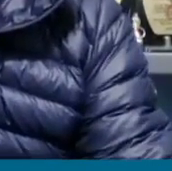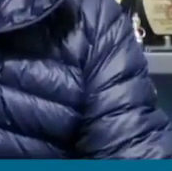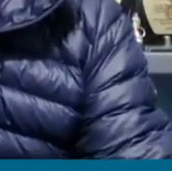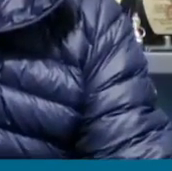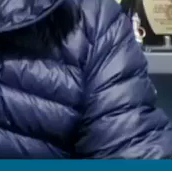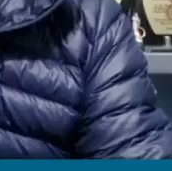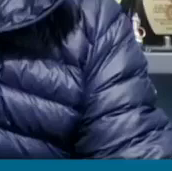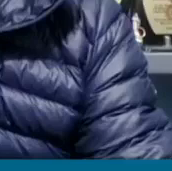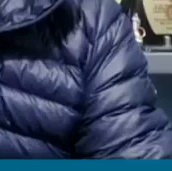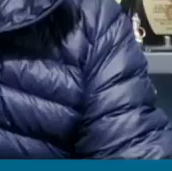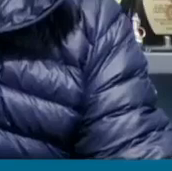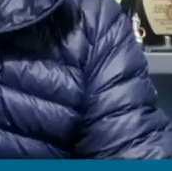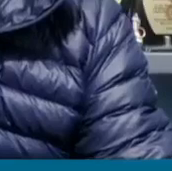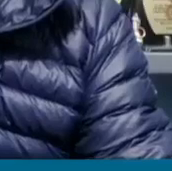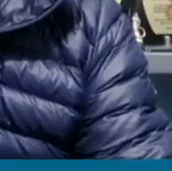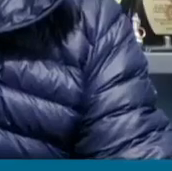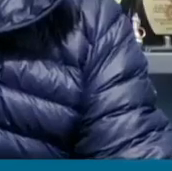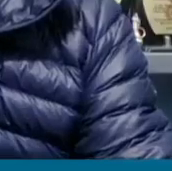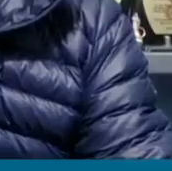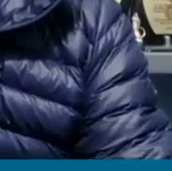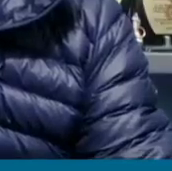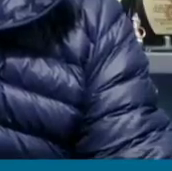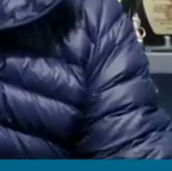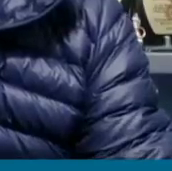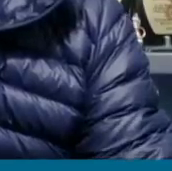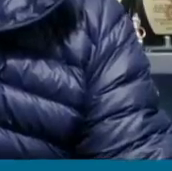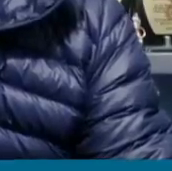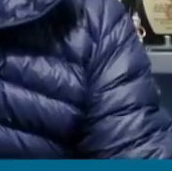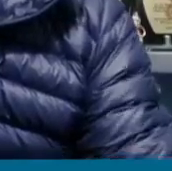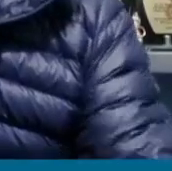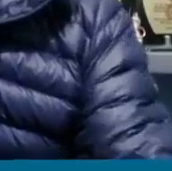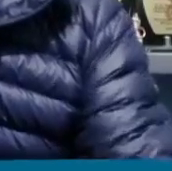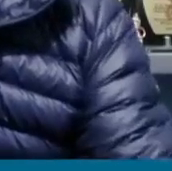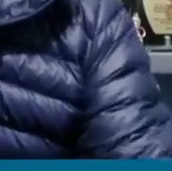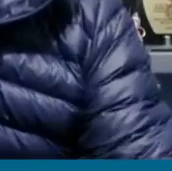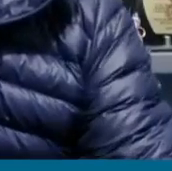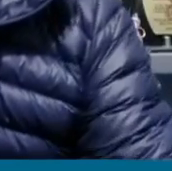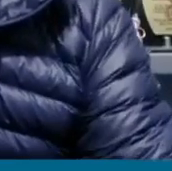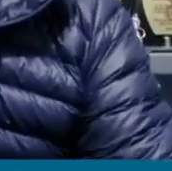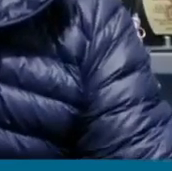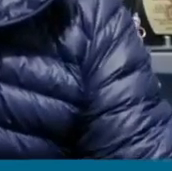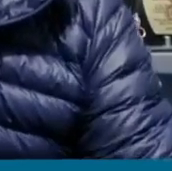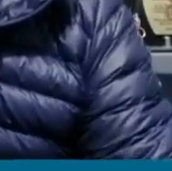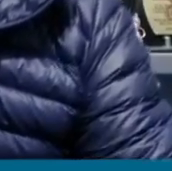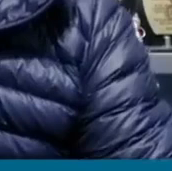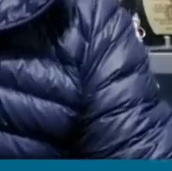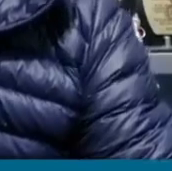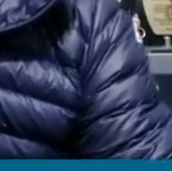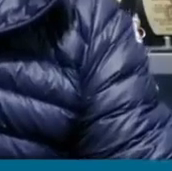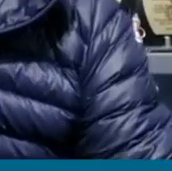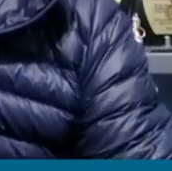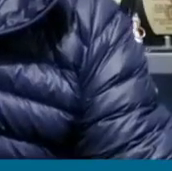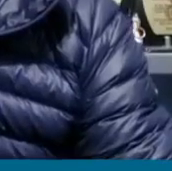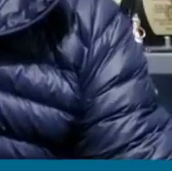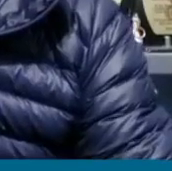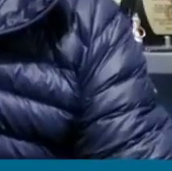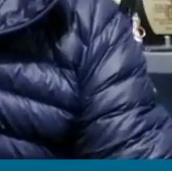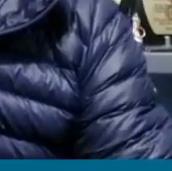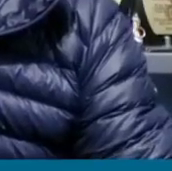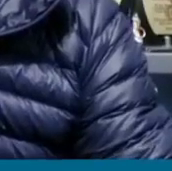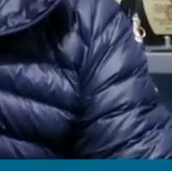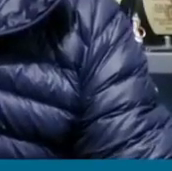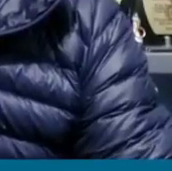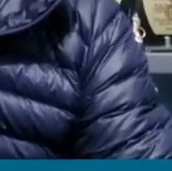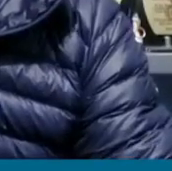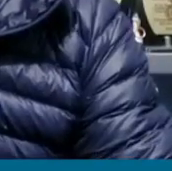que ver también nuevos mercados. Y si tiene mucho que ver el próximo año, que es declarado